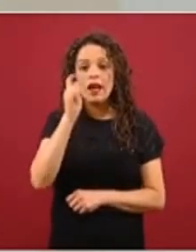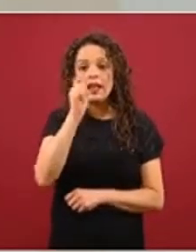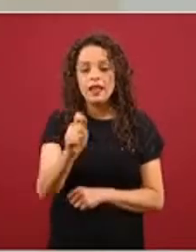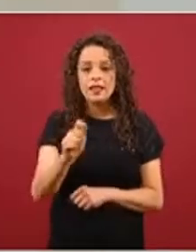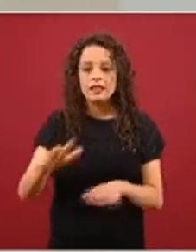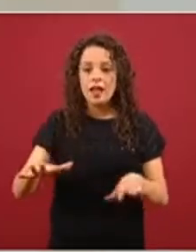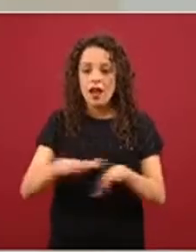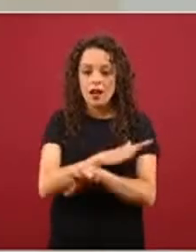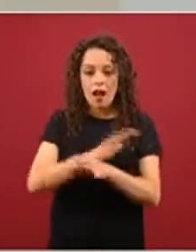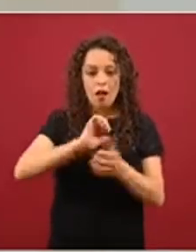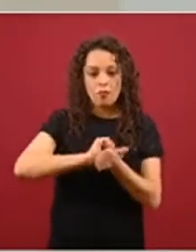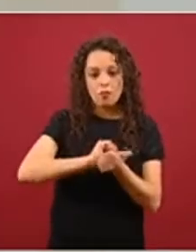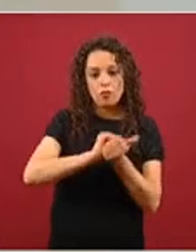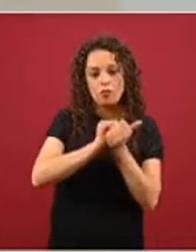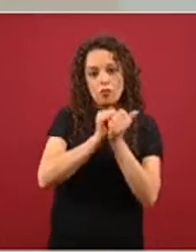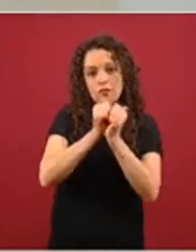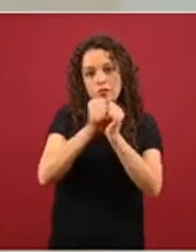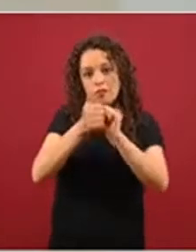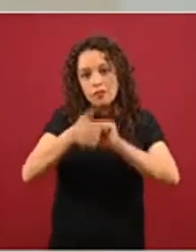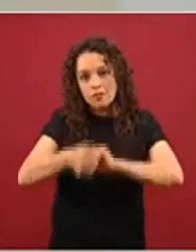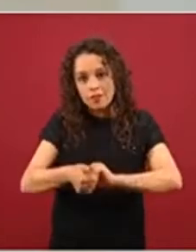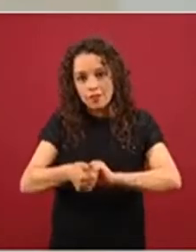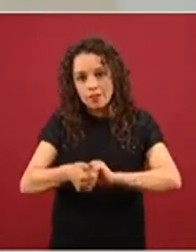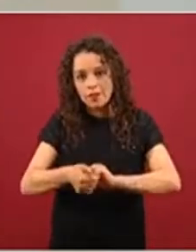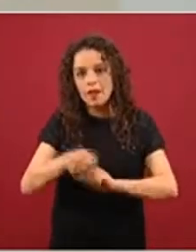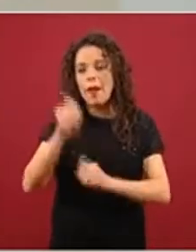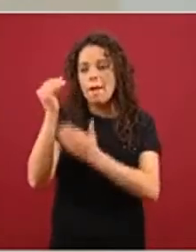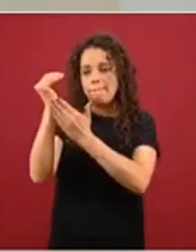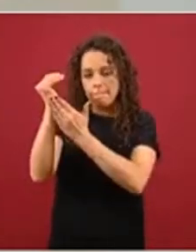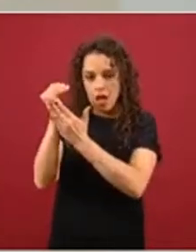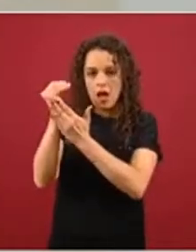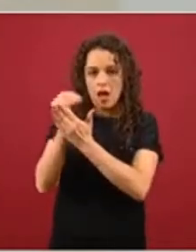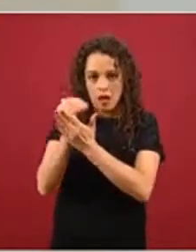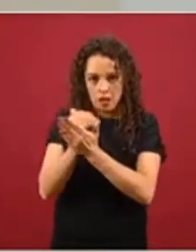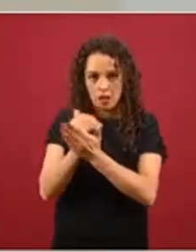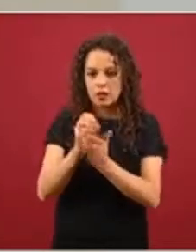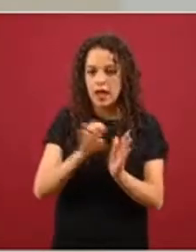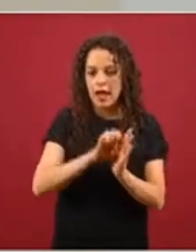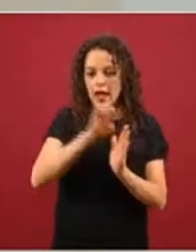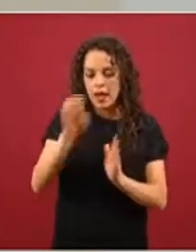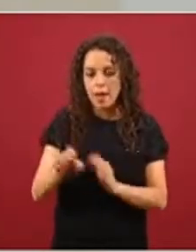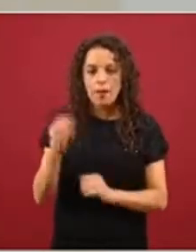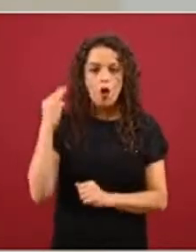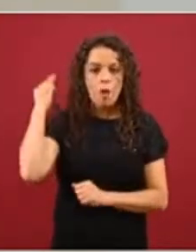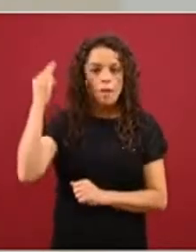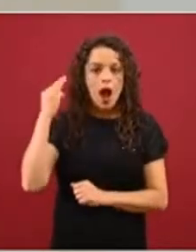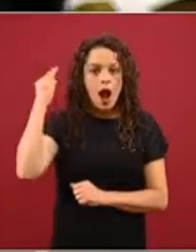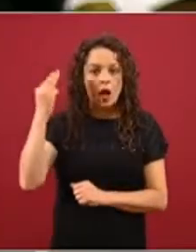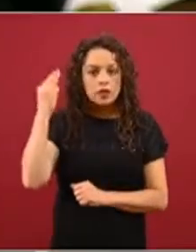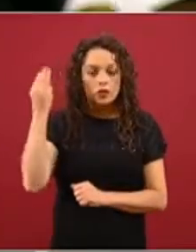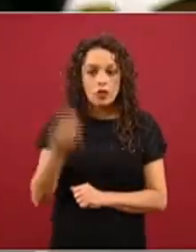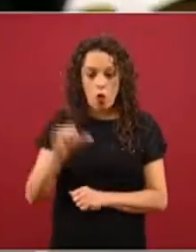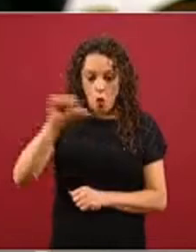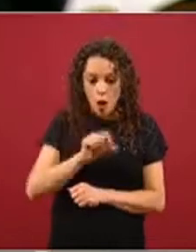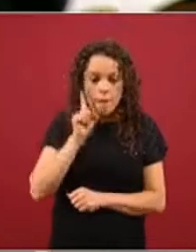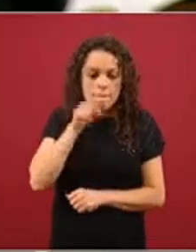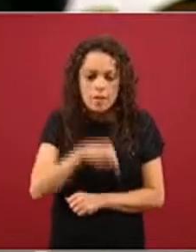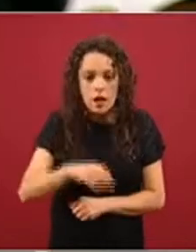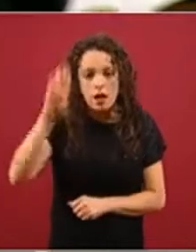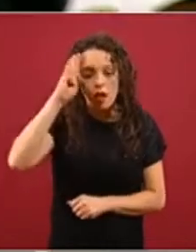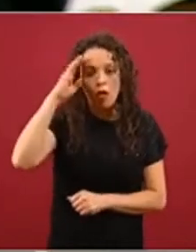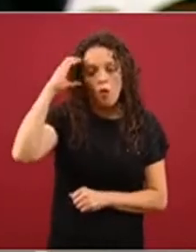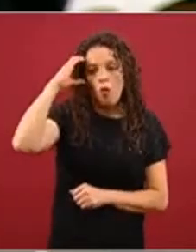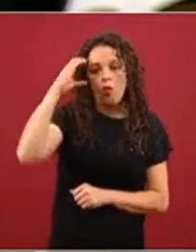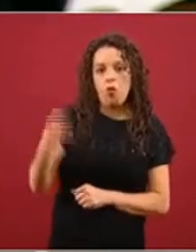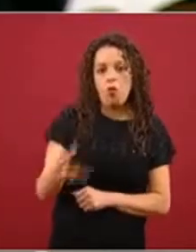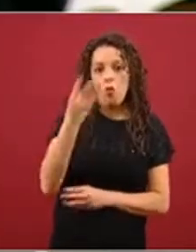cambio es cada vez menor. En marzo teníamos aumentos de un día para el otro de